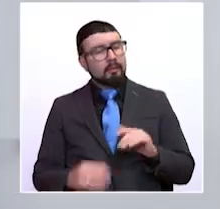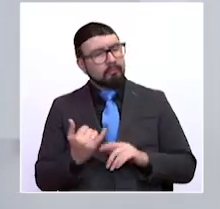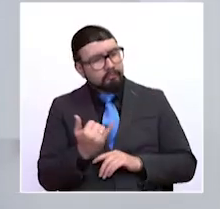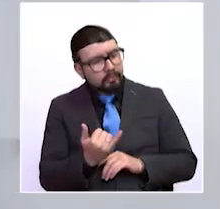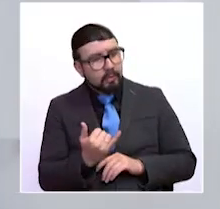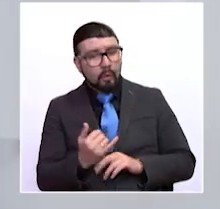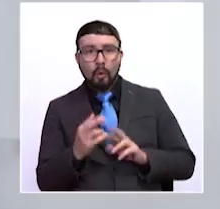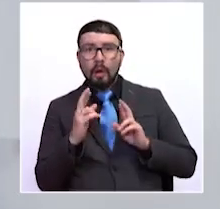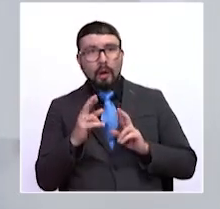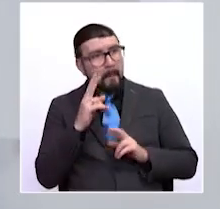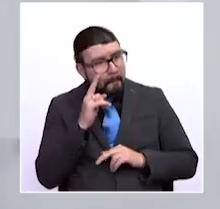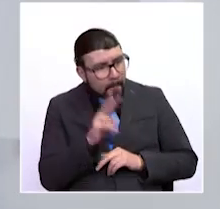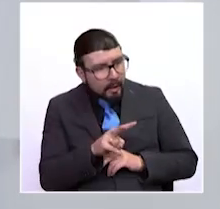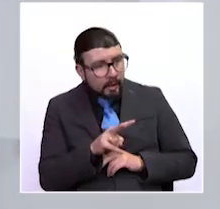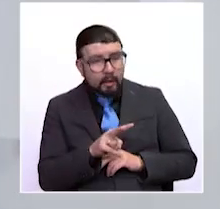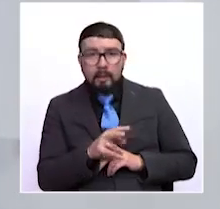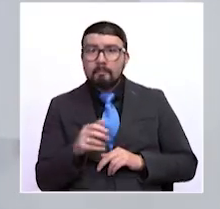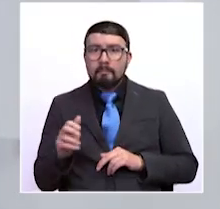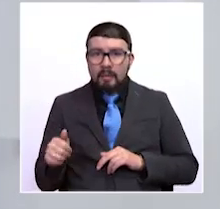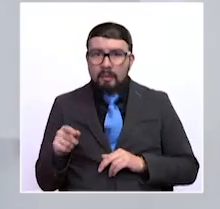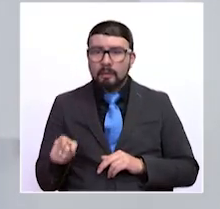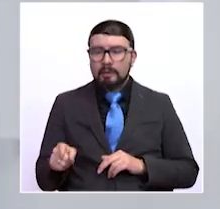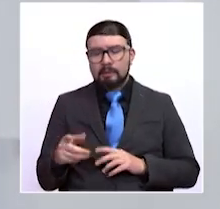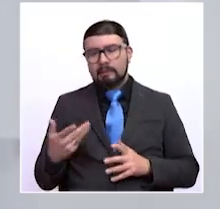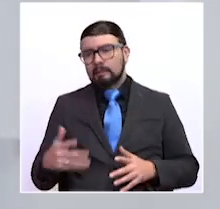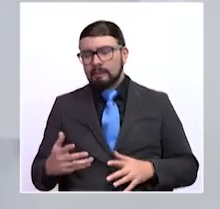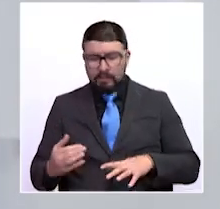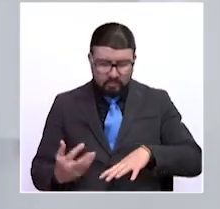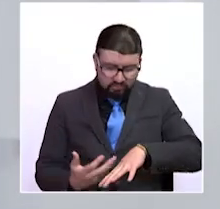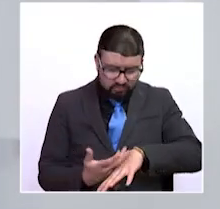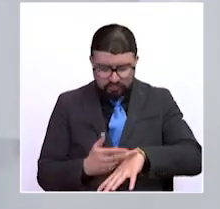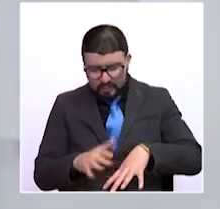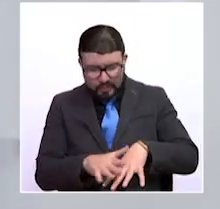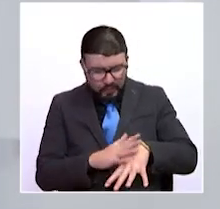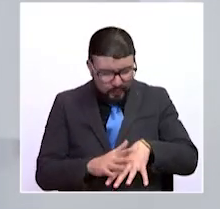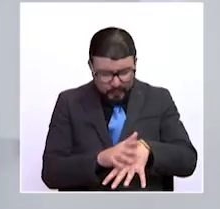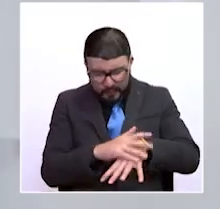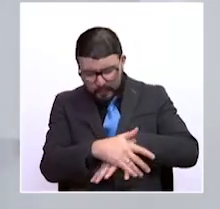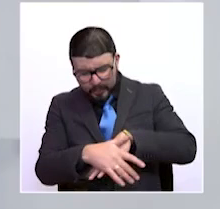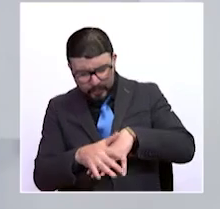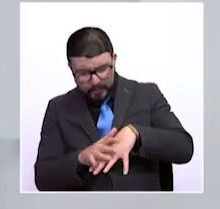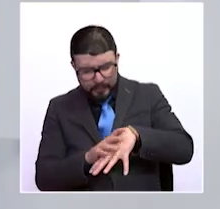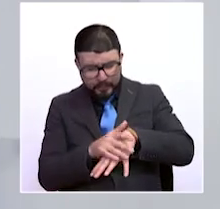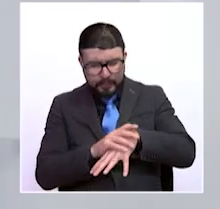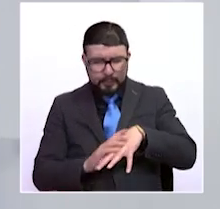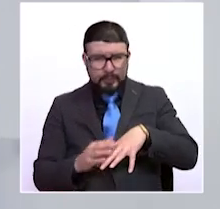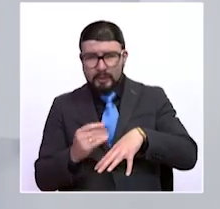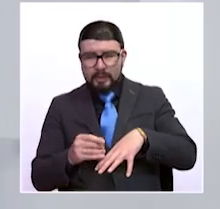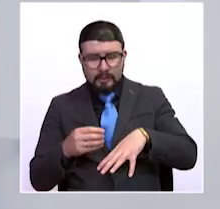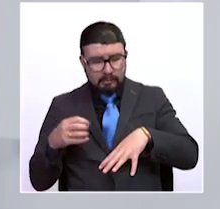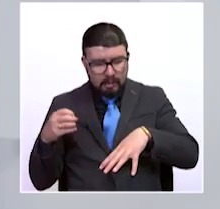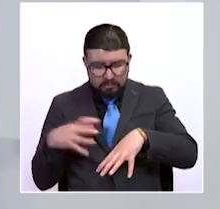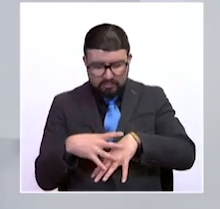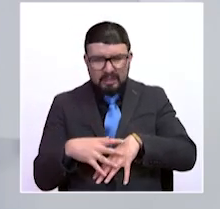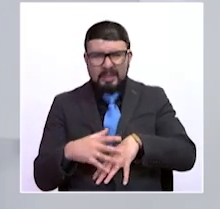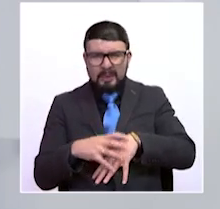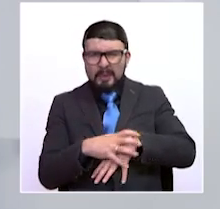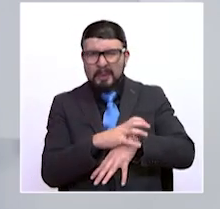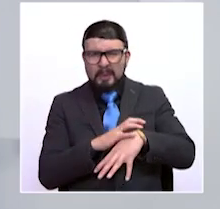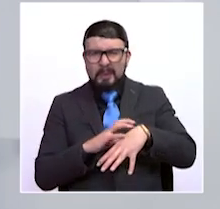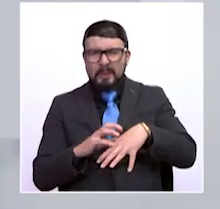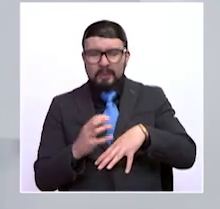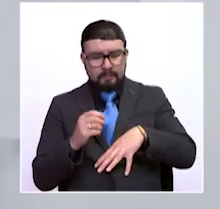cuando ellas se están haciendo, debridando todas esas quemaduras, esa explosión de la piel, toda esa pólvora pegada ahí, los